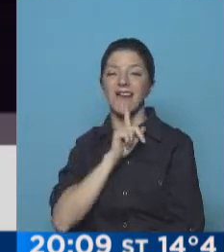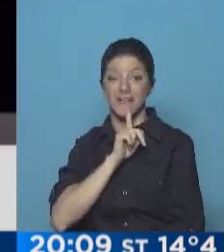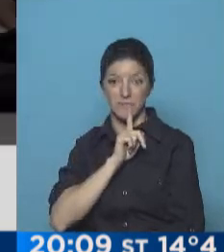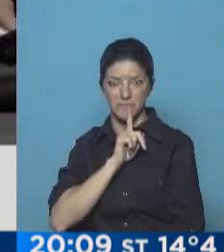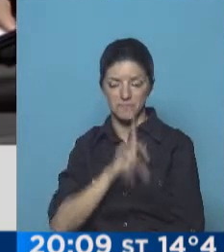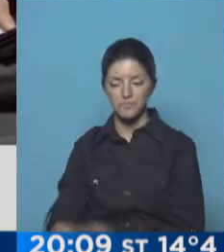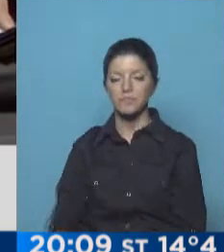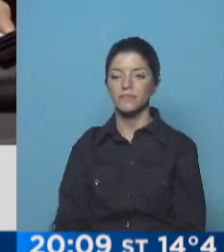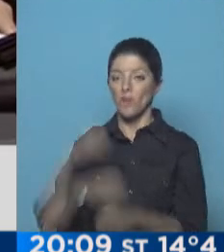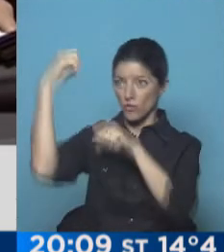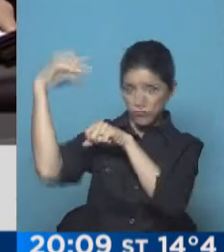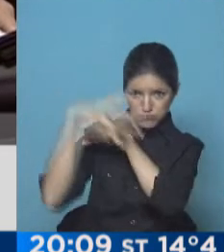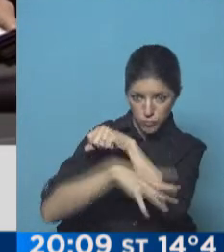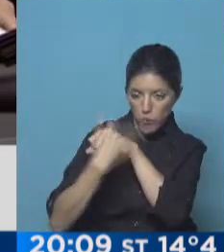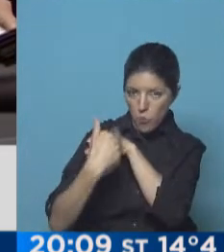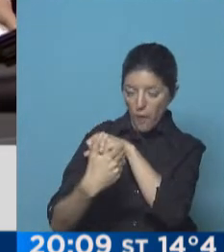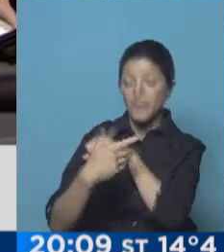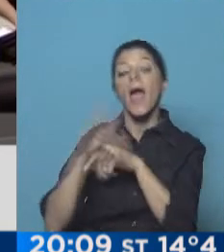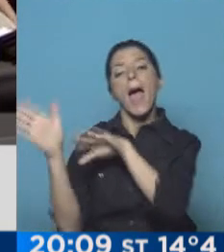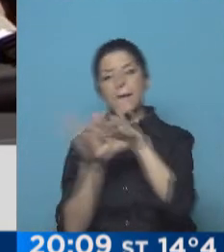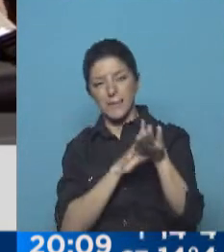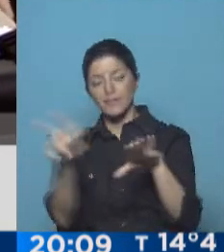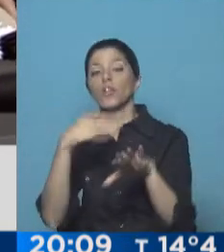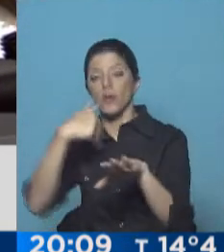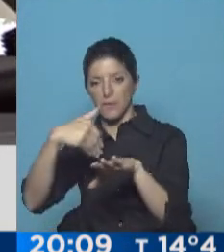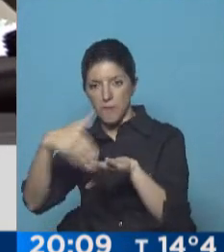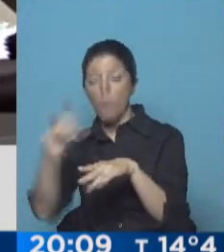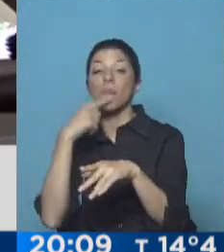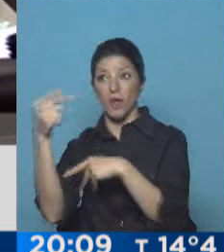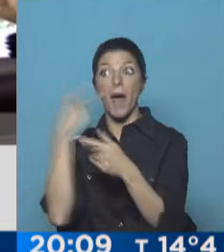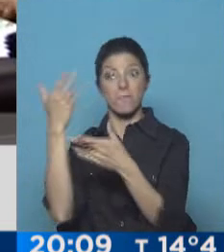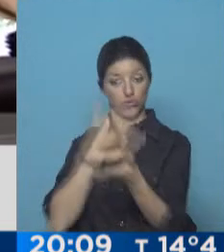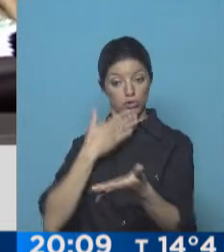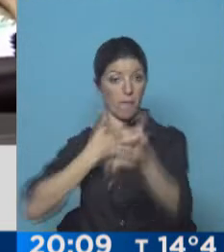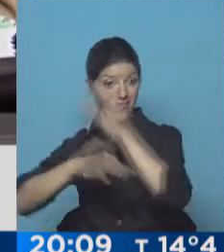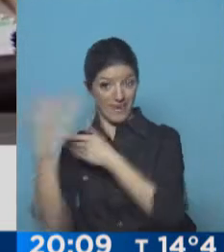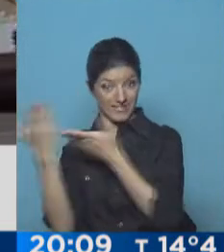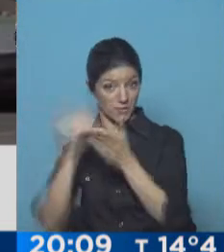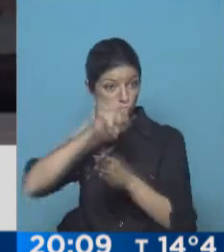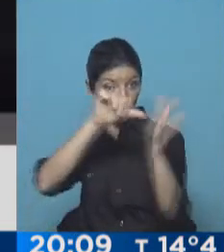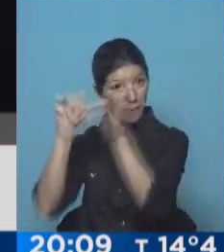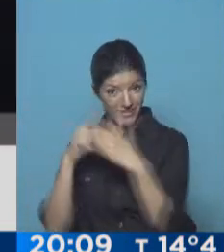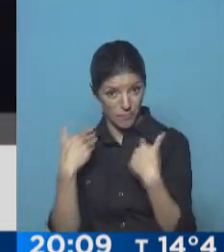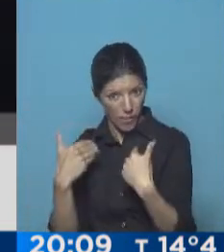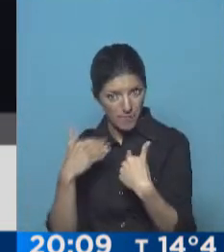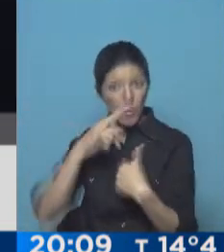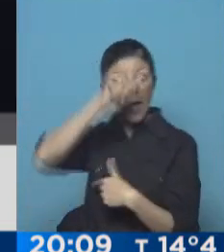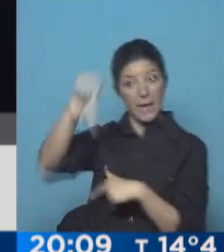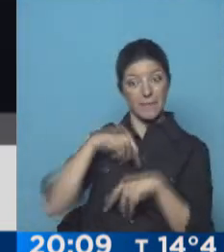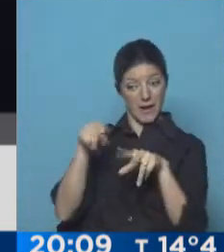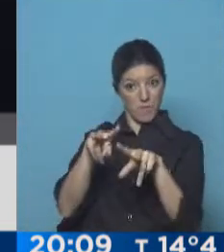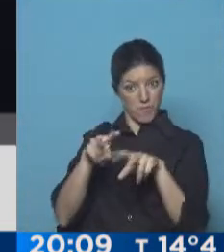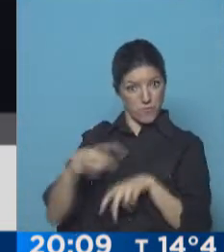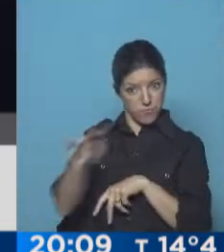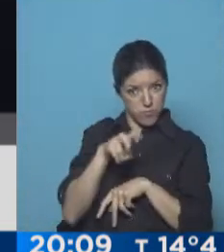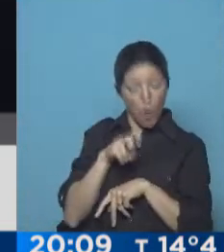Más allá de los ingresos que pueda generar el ARSAT-1 por la venta de servicios a países vecinos, lo cierto es que el